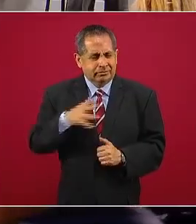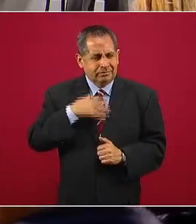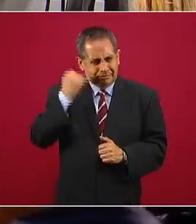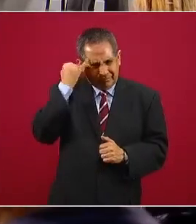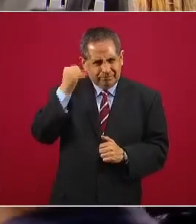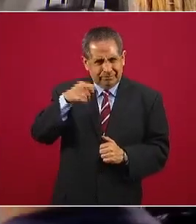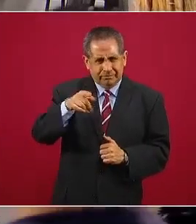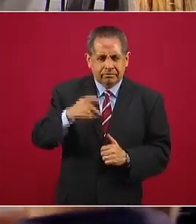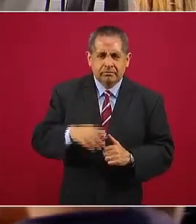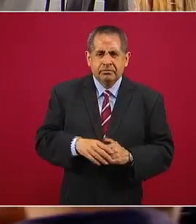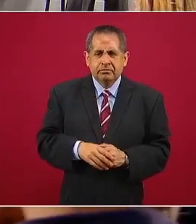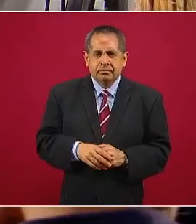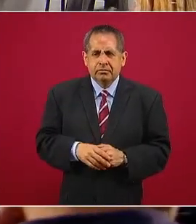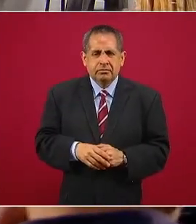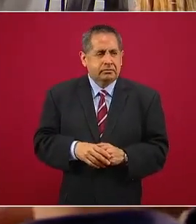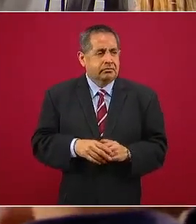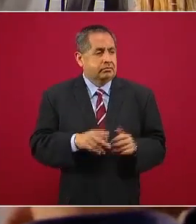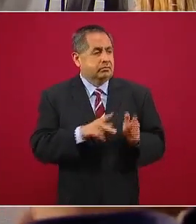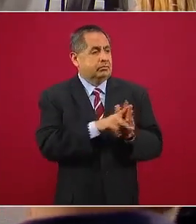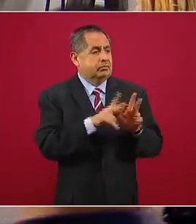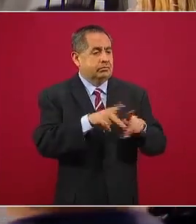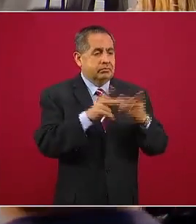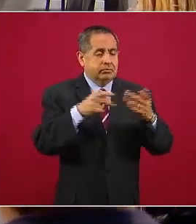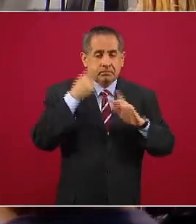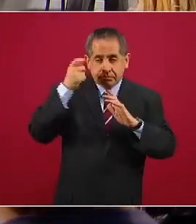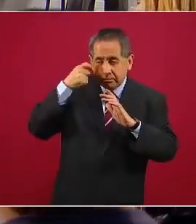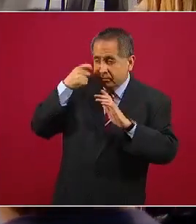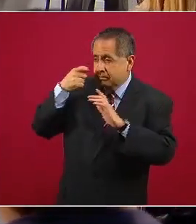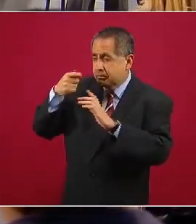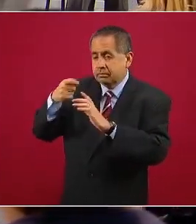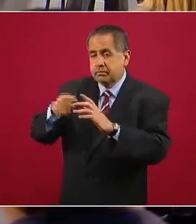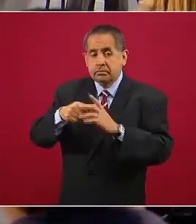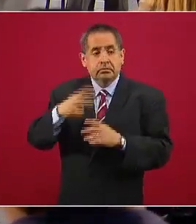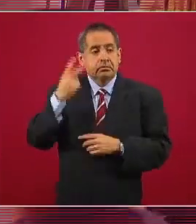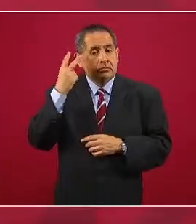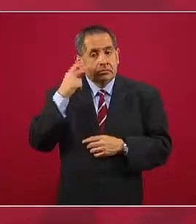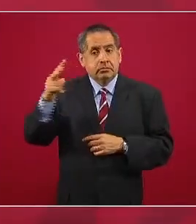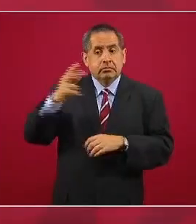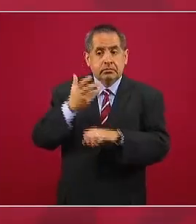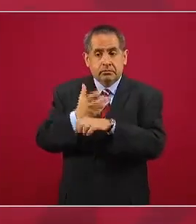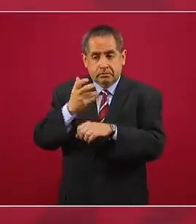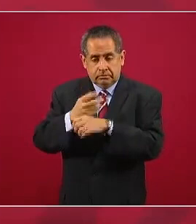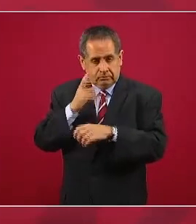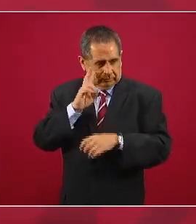Imagínense si el Reforma hubiese hecho un reportaje de mi viaje a Estados Unidos